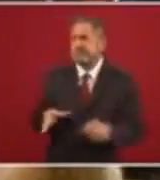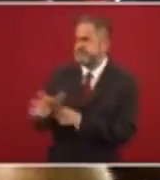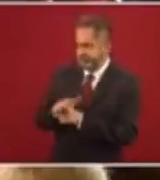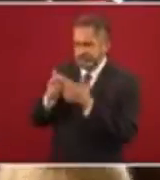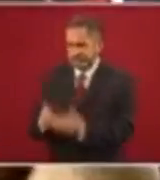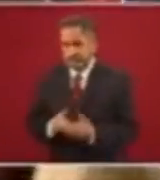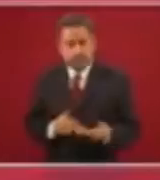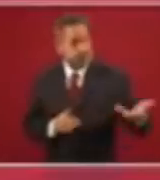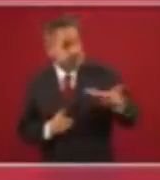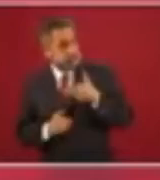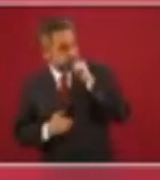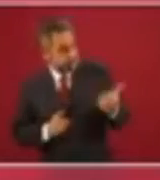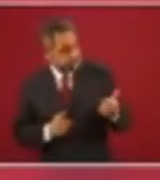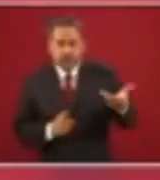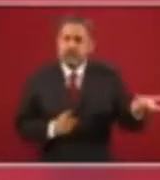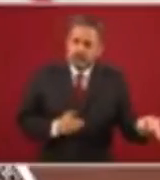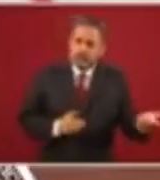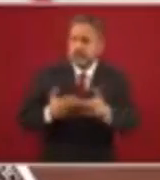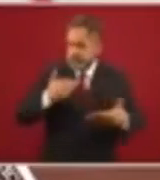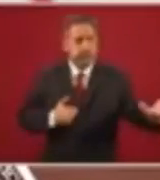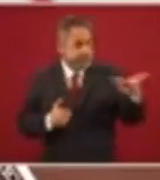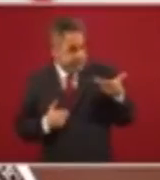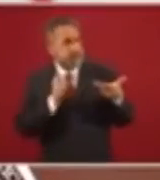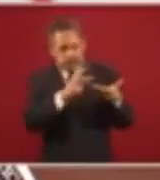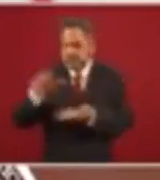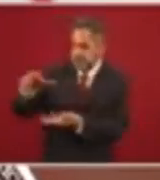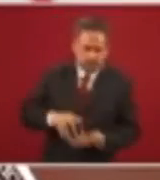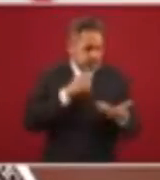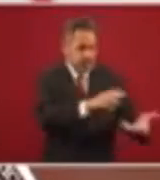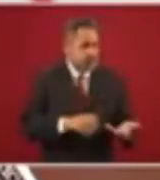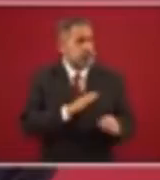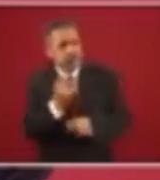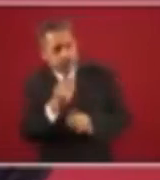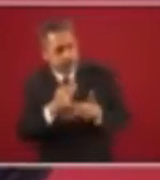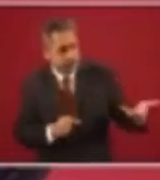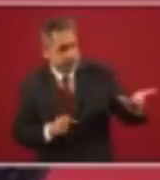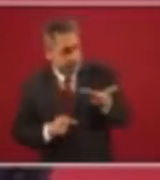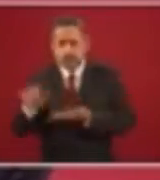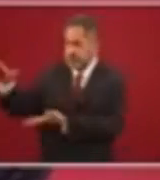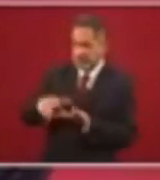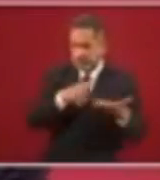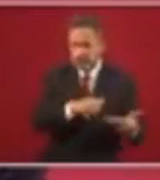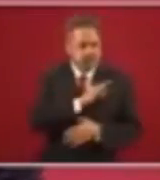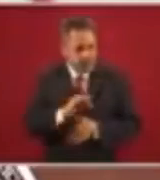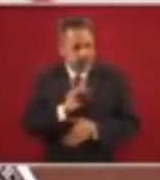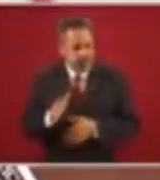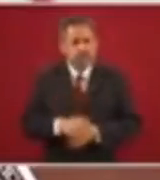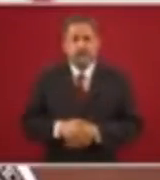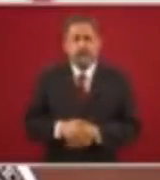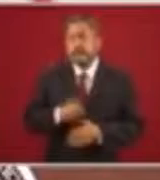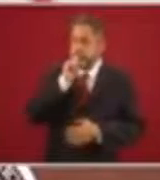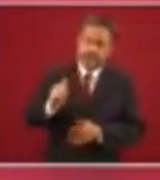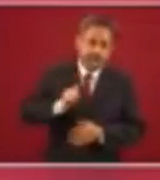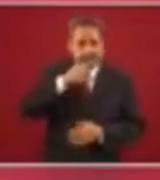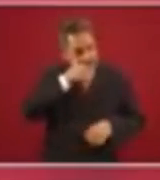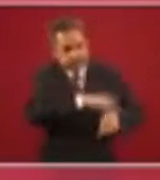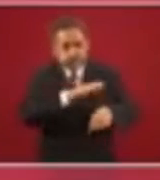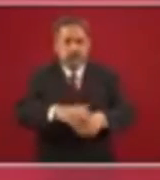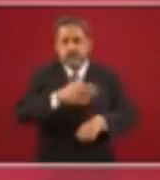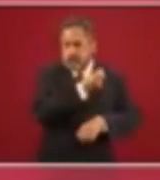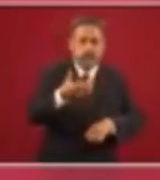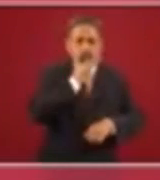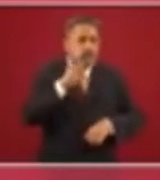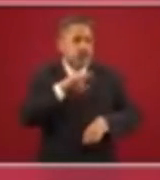solicite con anticipación lo que se requiere en los hospitales. Y aquí aprovecho para pedirle a los médicos, a las